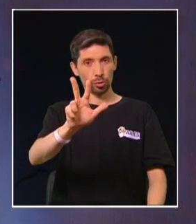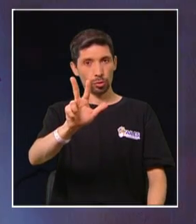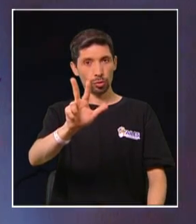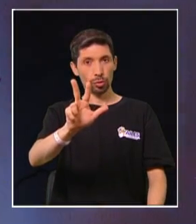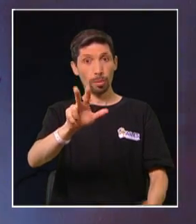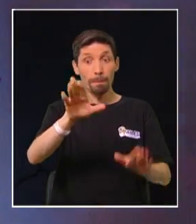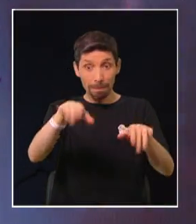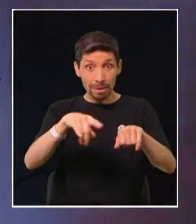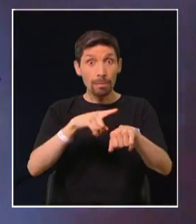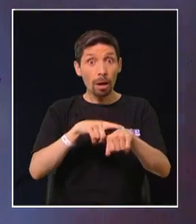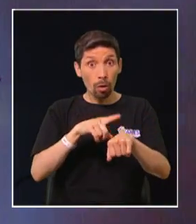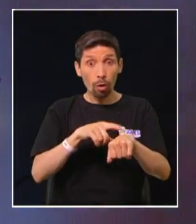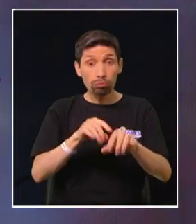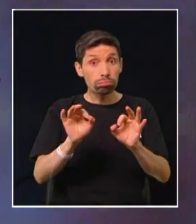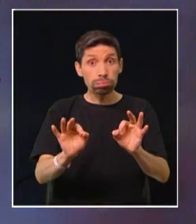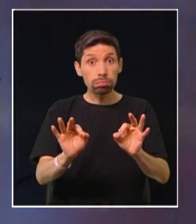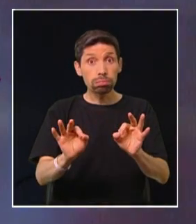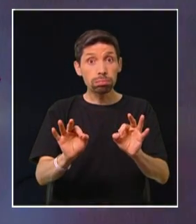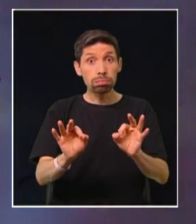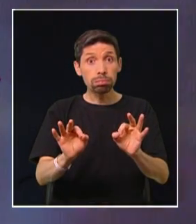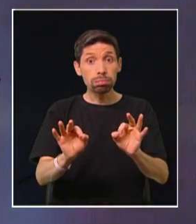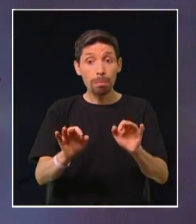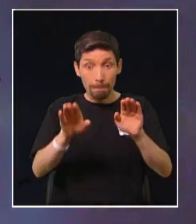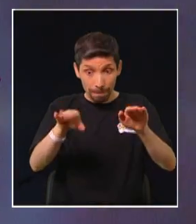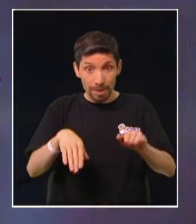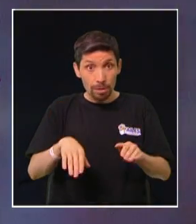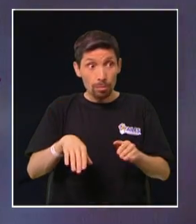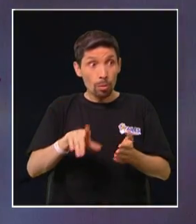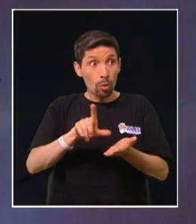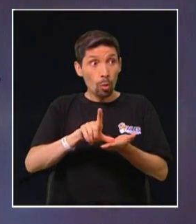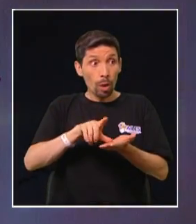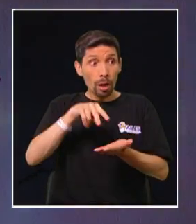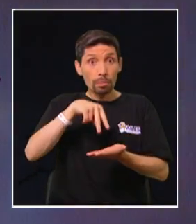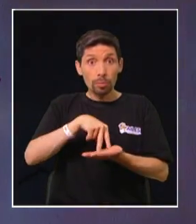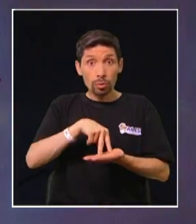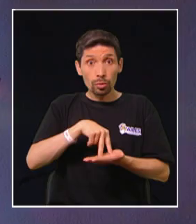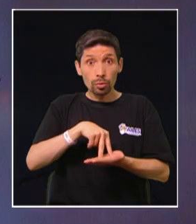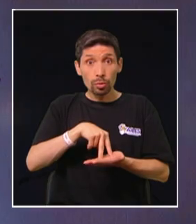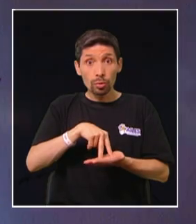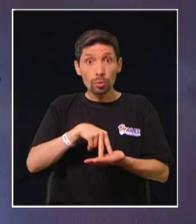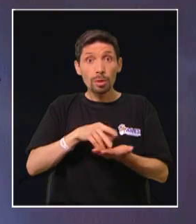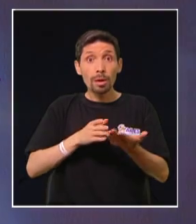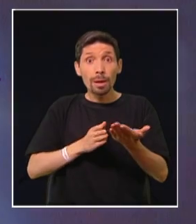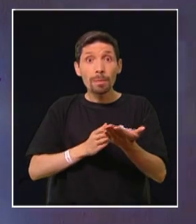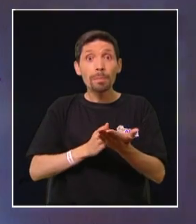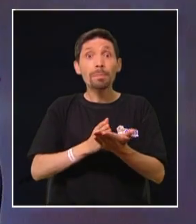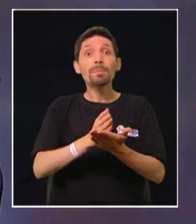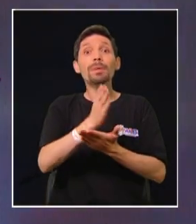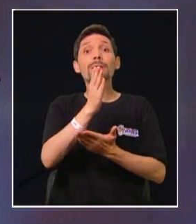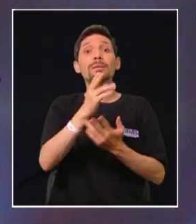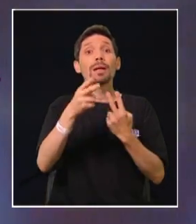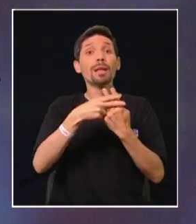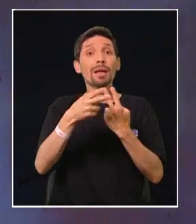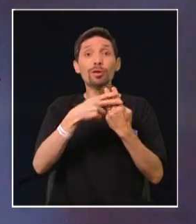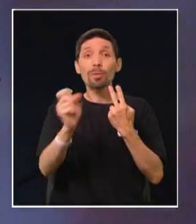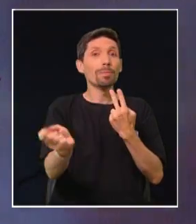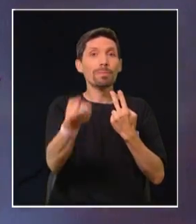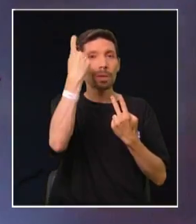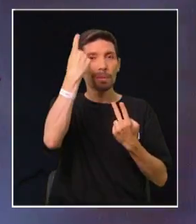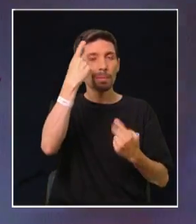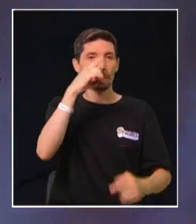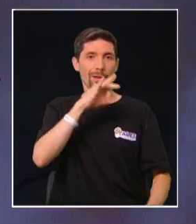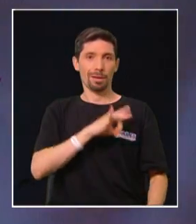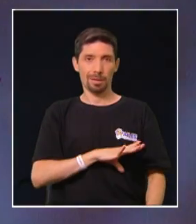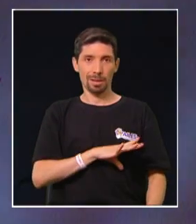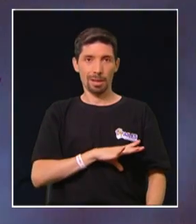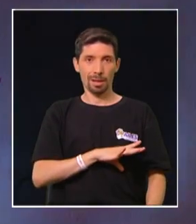a esta misma hora y en este mismo lugar, se inició la primera Teletón chilena.